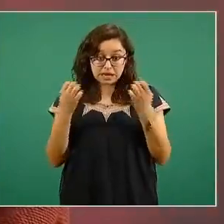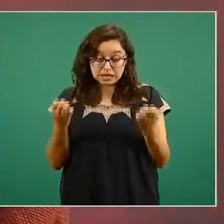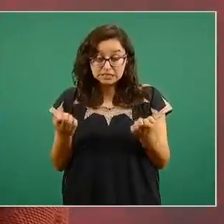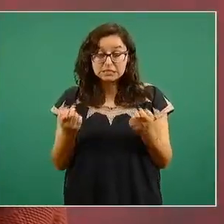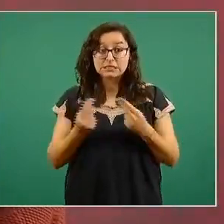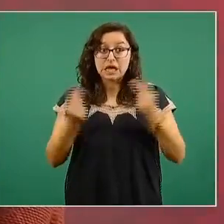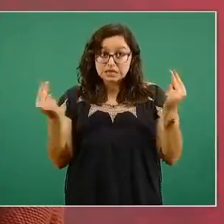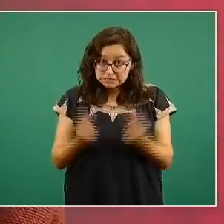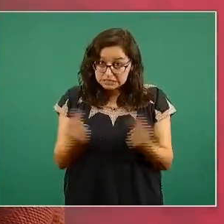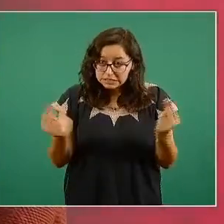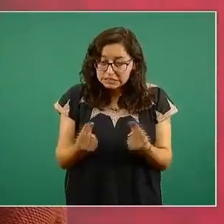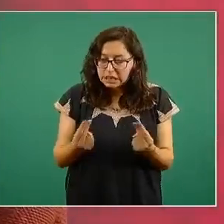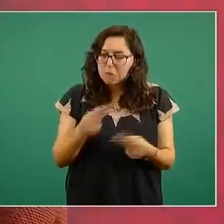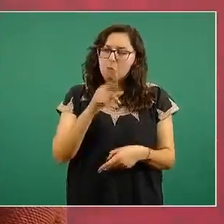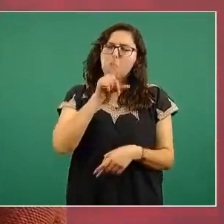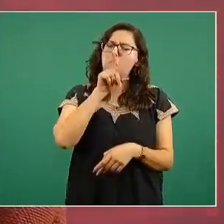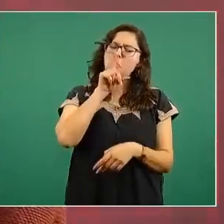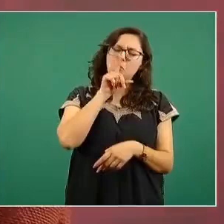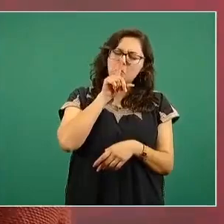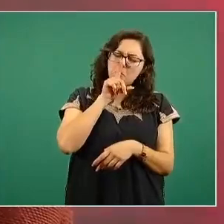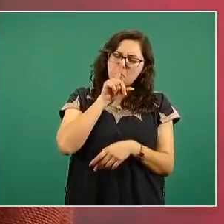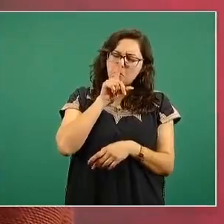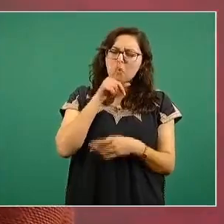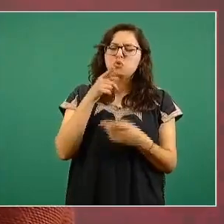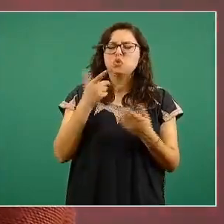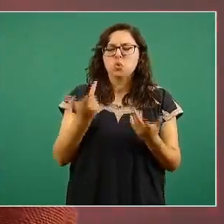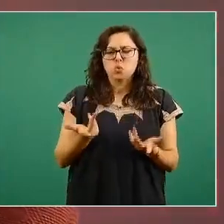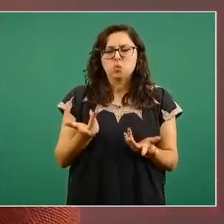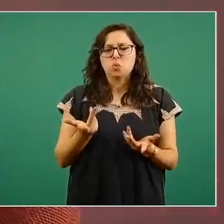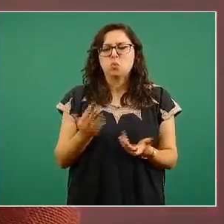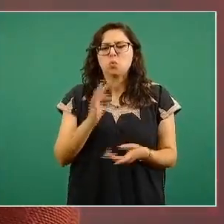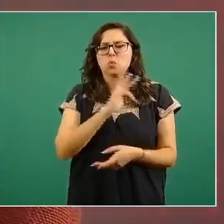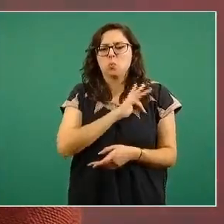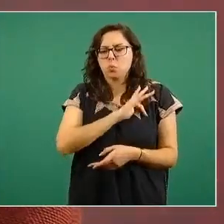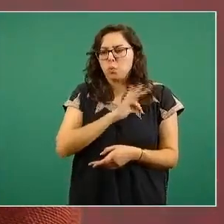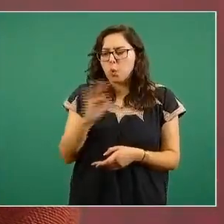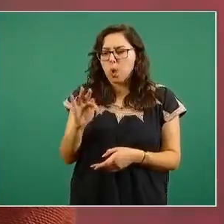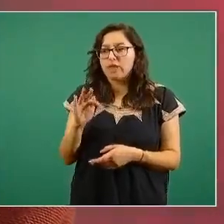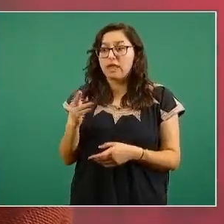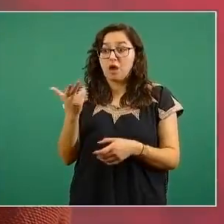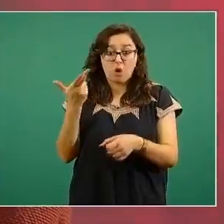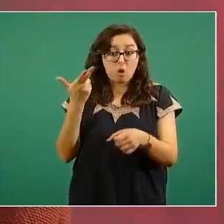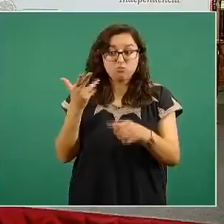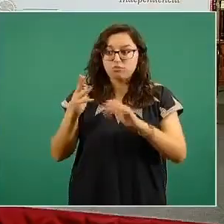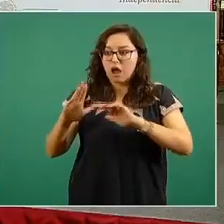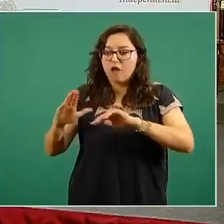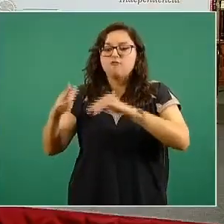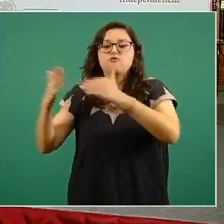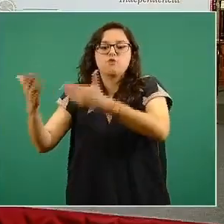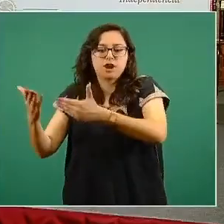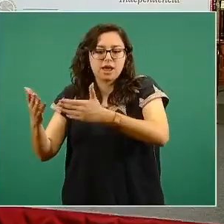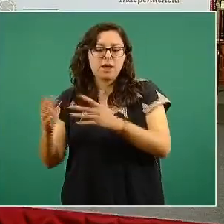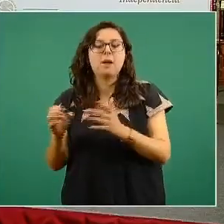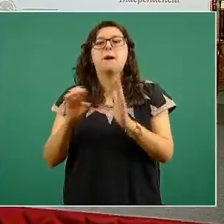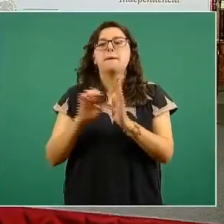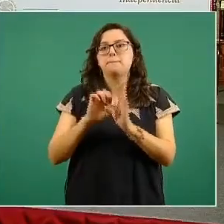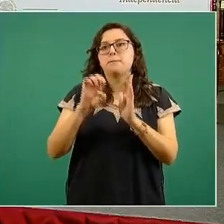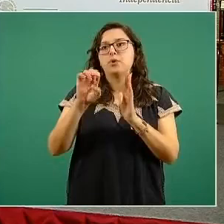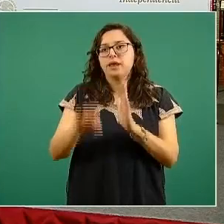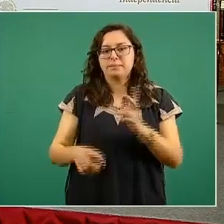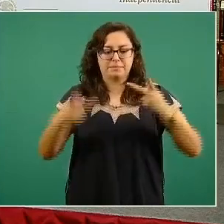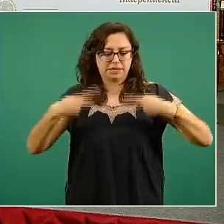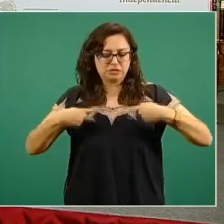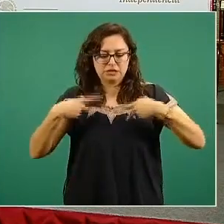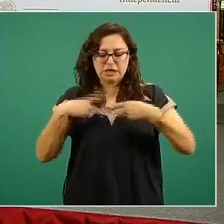también existen modalidades de manejo externo. Por ejemplo, la continuidad de tratamiento de personas